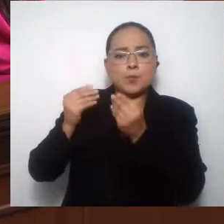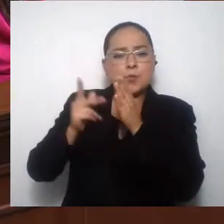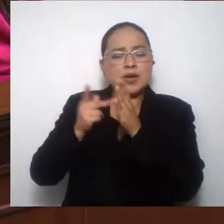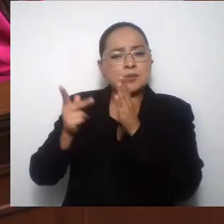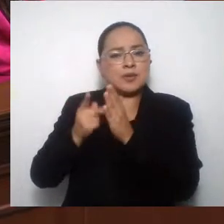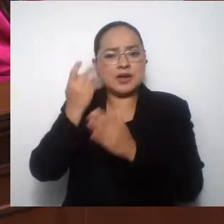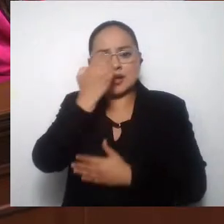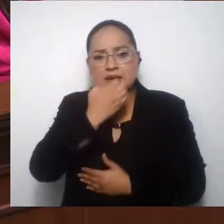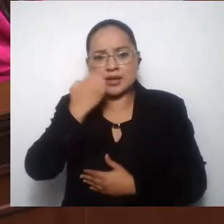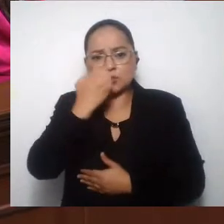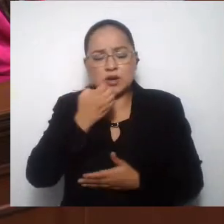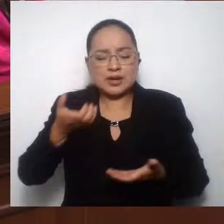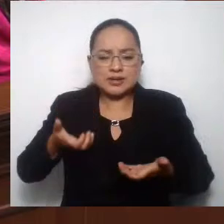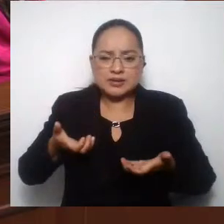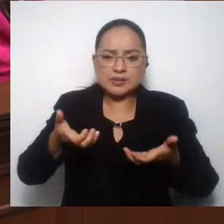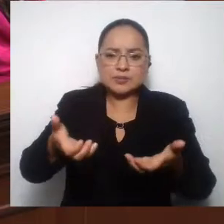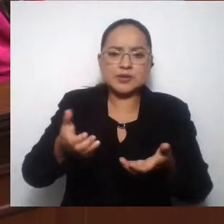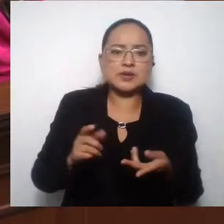caminos,